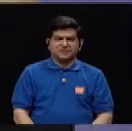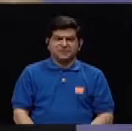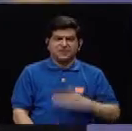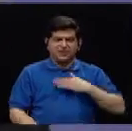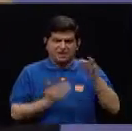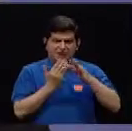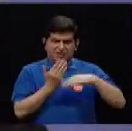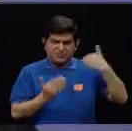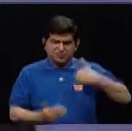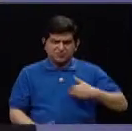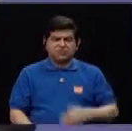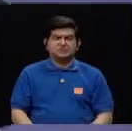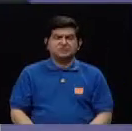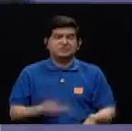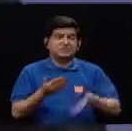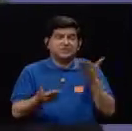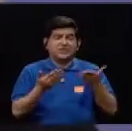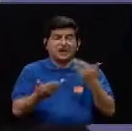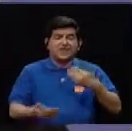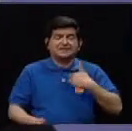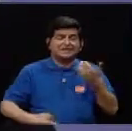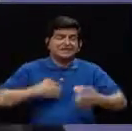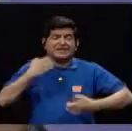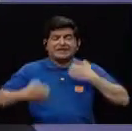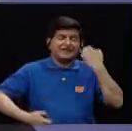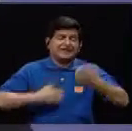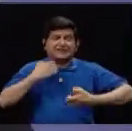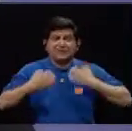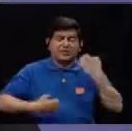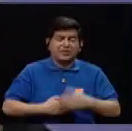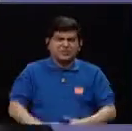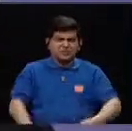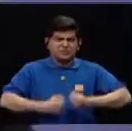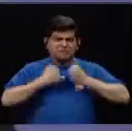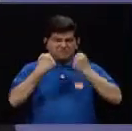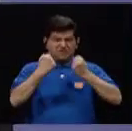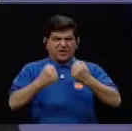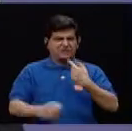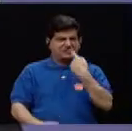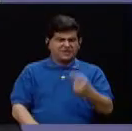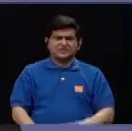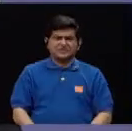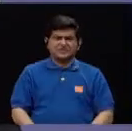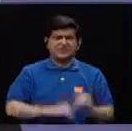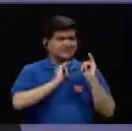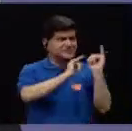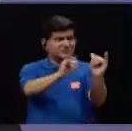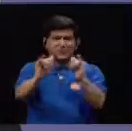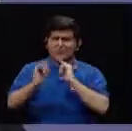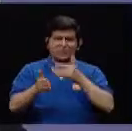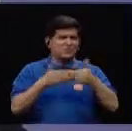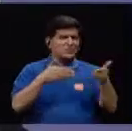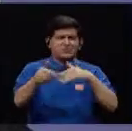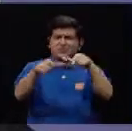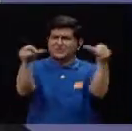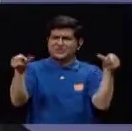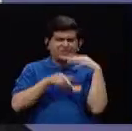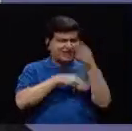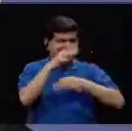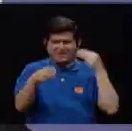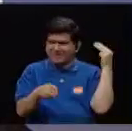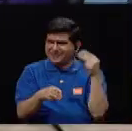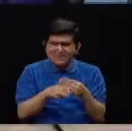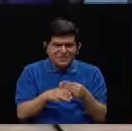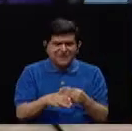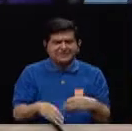a mi esposo, yo casi que tenía una emoción tan, tan fuerte porque yo decía, somos los mismos en cualquier parte del